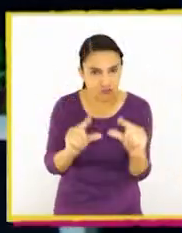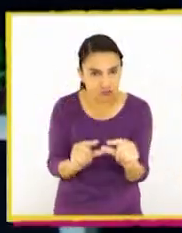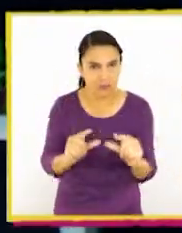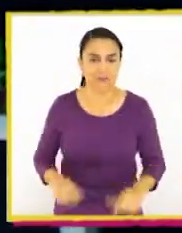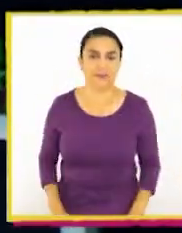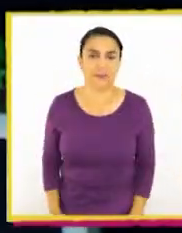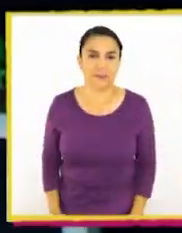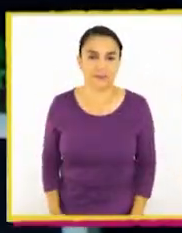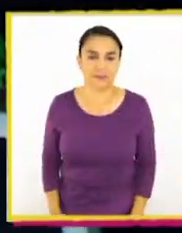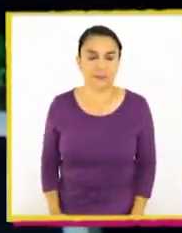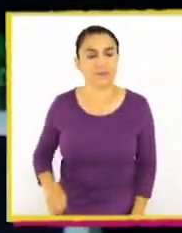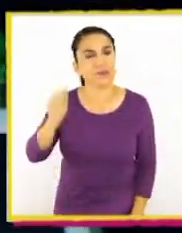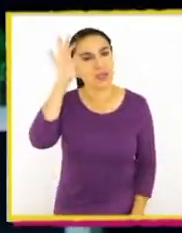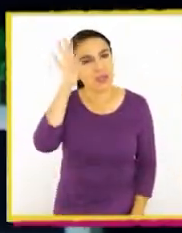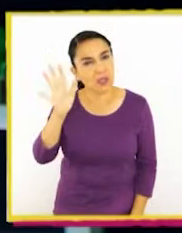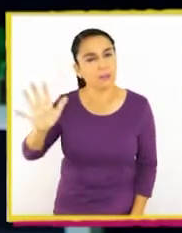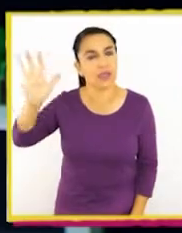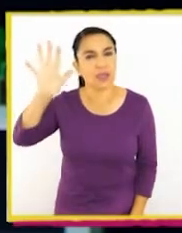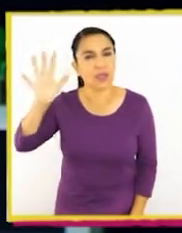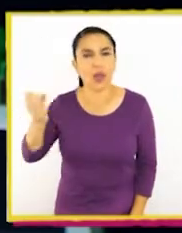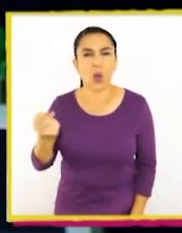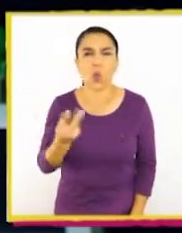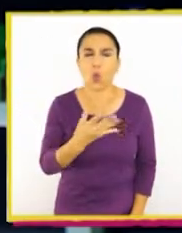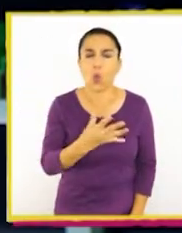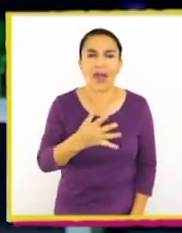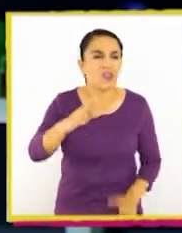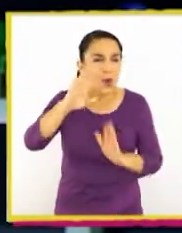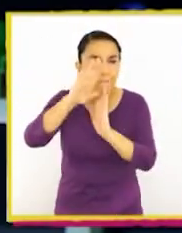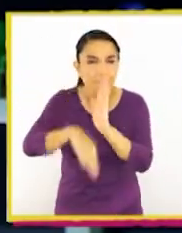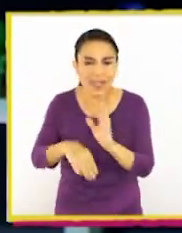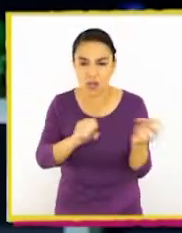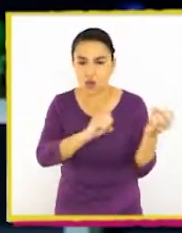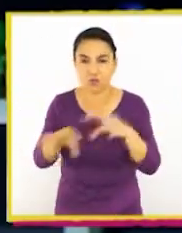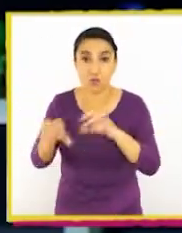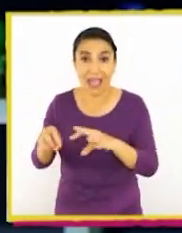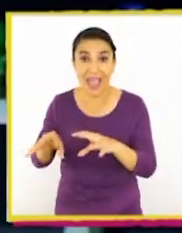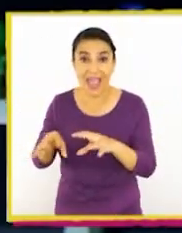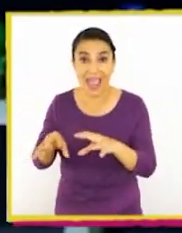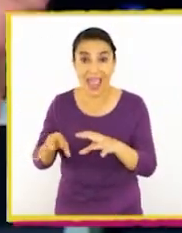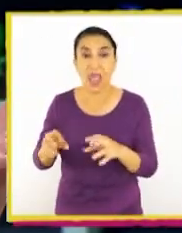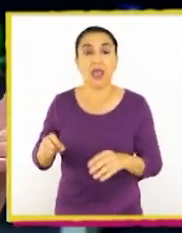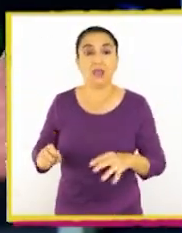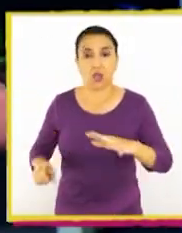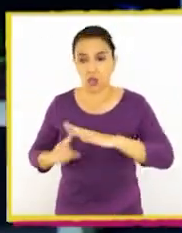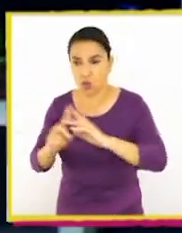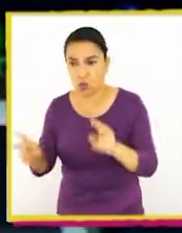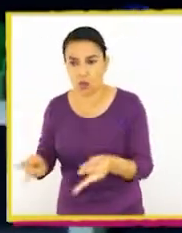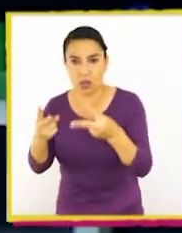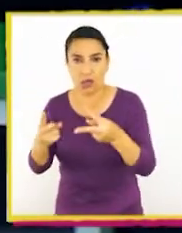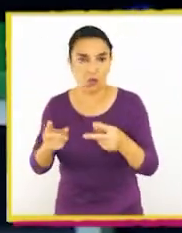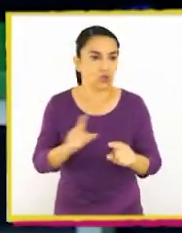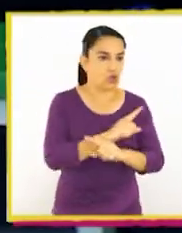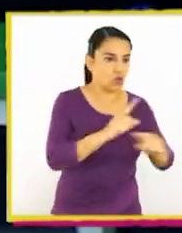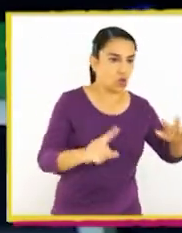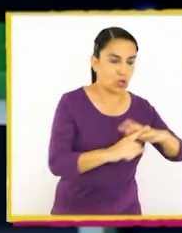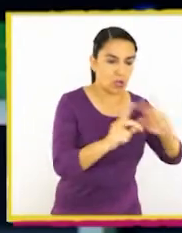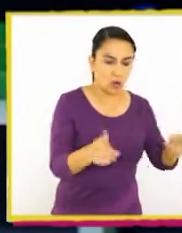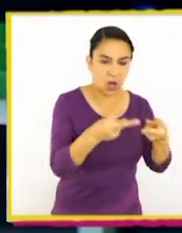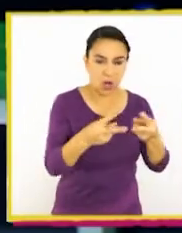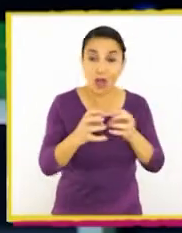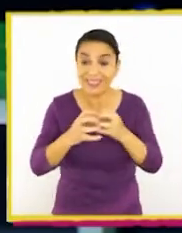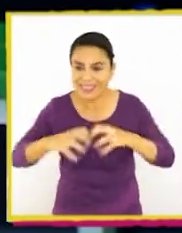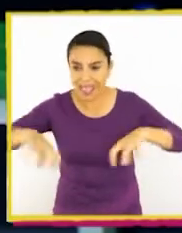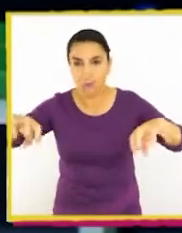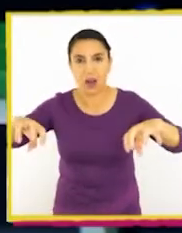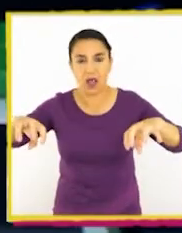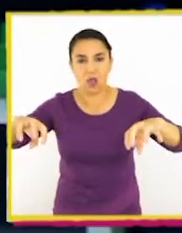rellenos sanitarios. ¿Se imaginan cuánto menos desecharíamos si separamos los residuos orgánicos e inorgánicos?